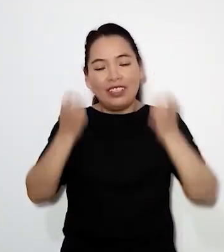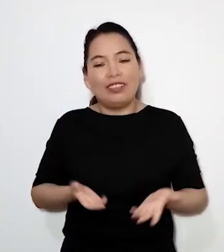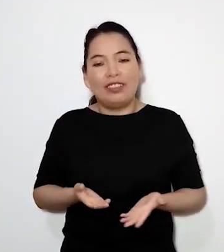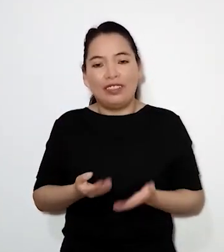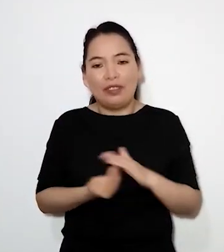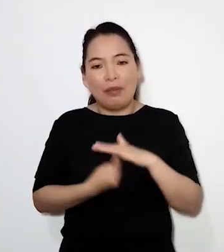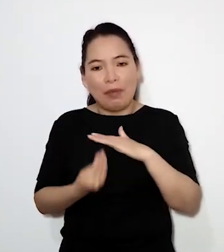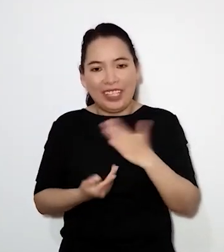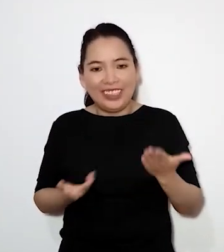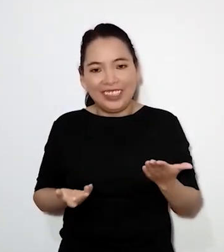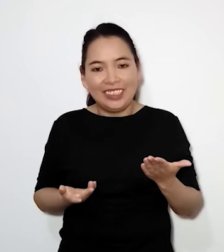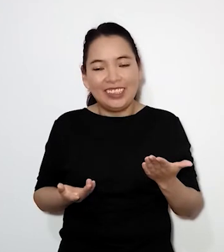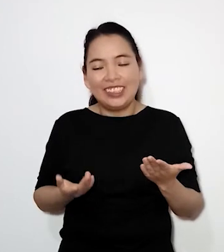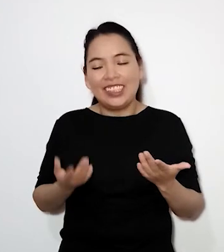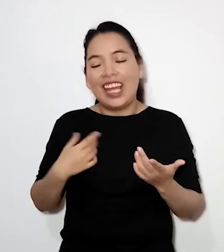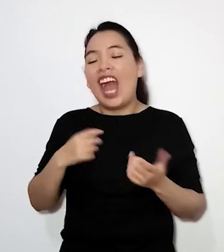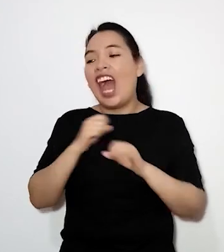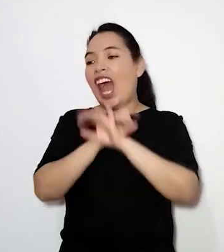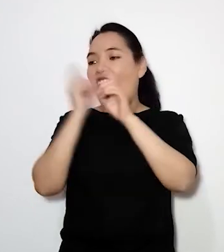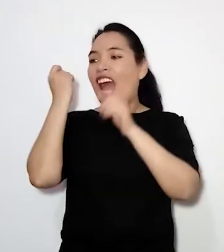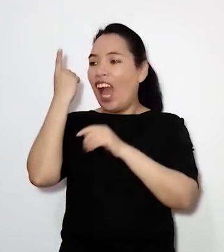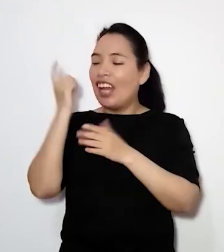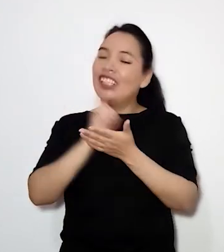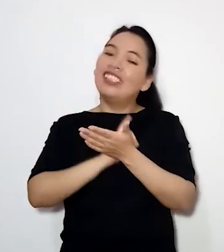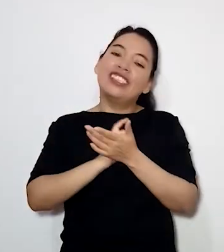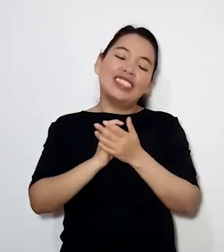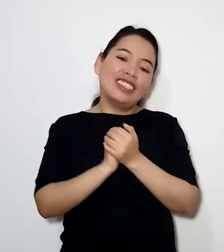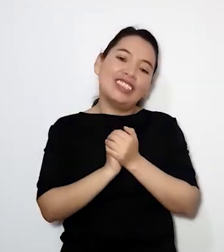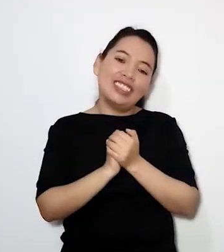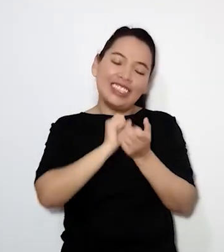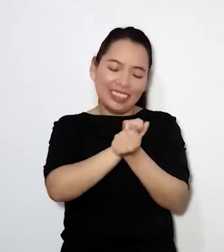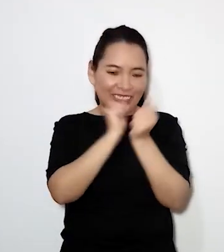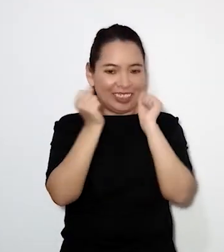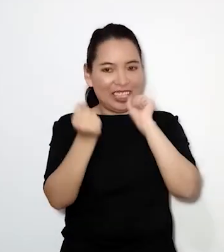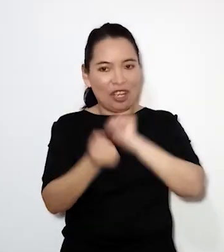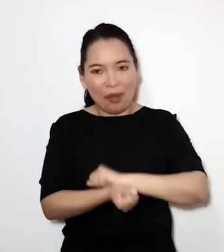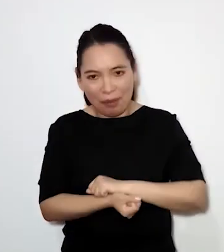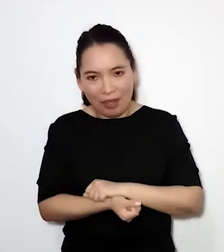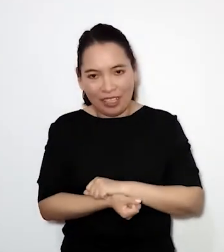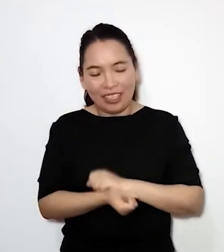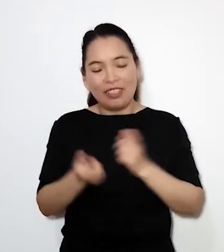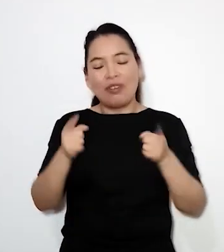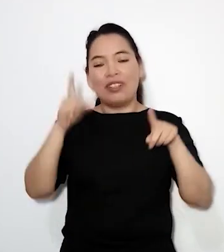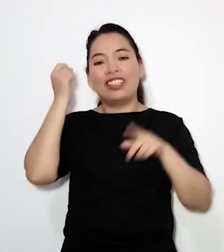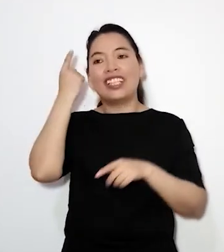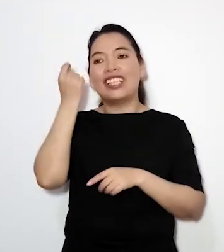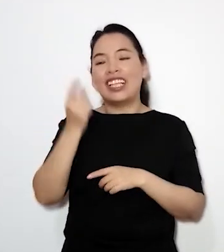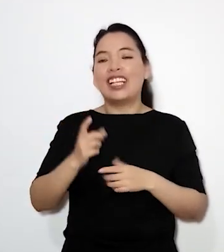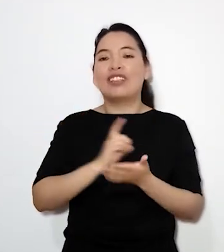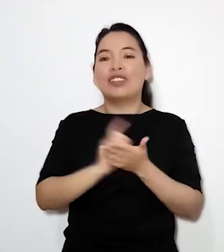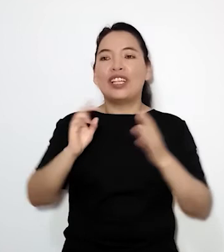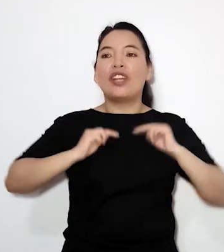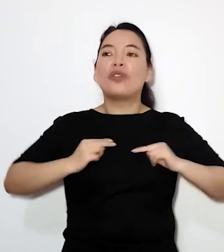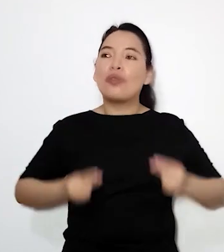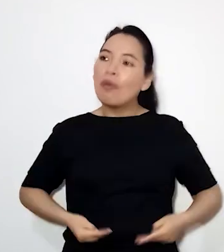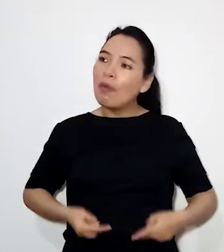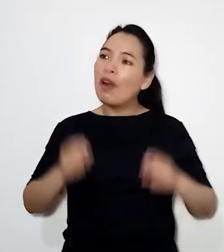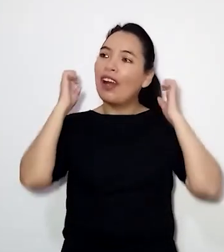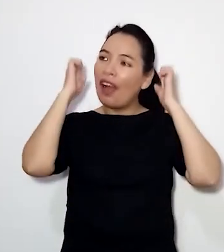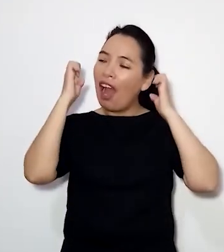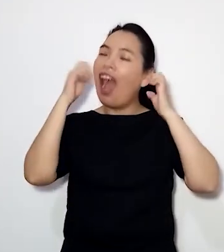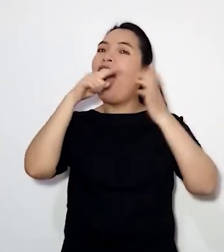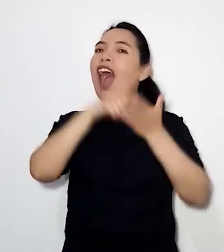es un derecho humano genera un efecto de cascada al construir estas conexiones, estas asociaciones basadas en la